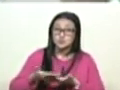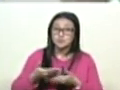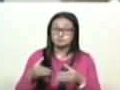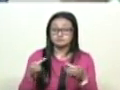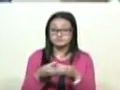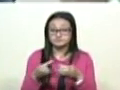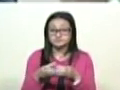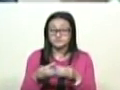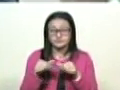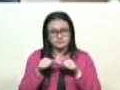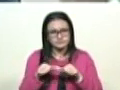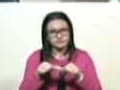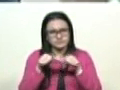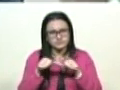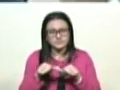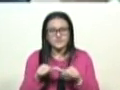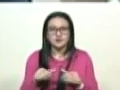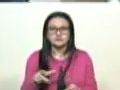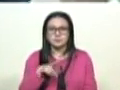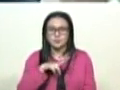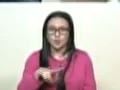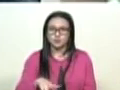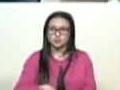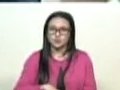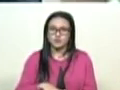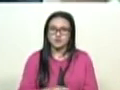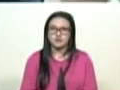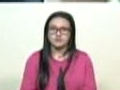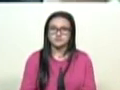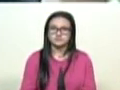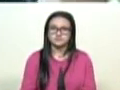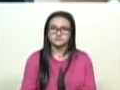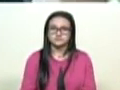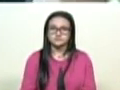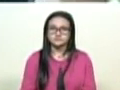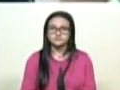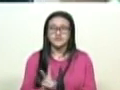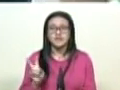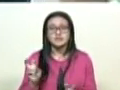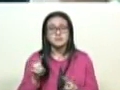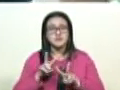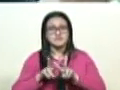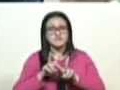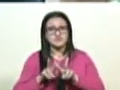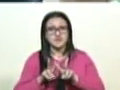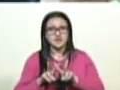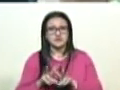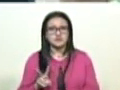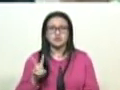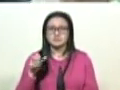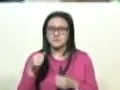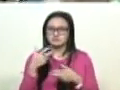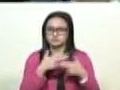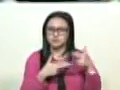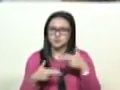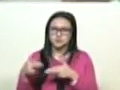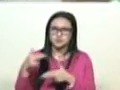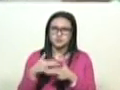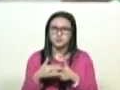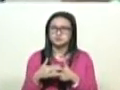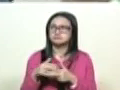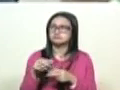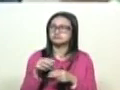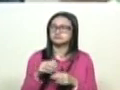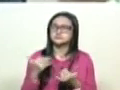de seguimiento con la República Portuguesa, pero también en materia de vivienda, en materia de infraestructura. Esta mañana estuvo